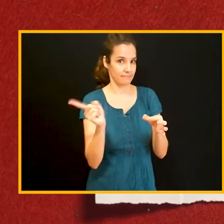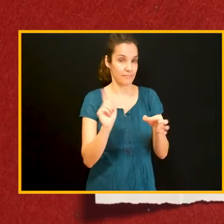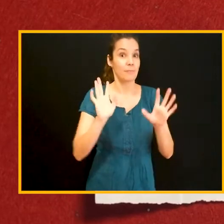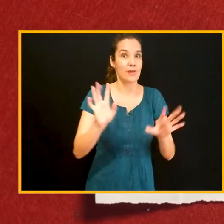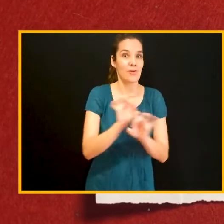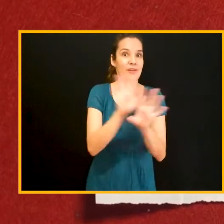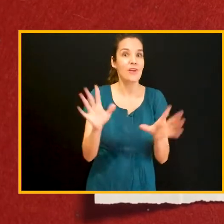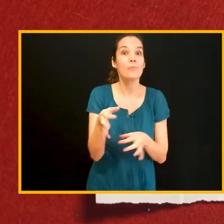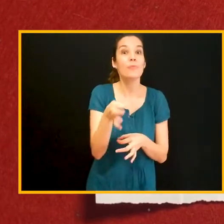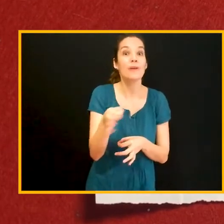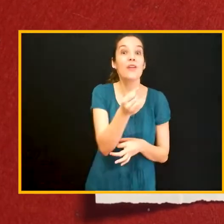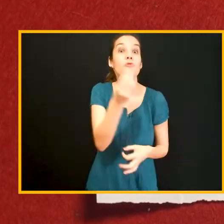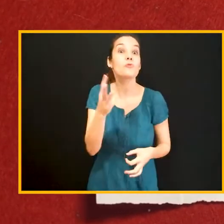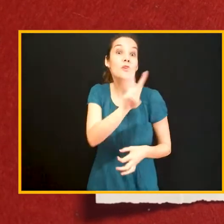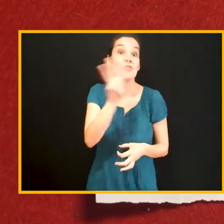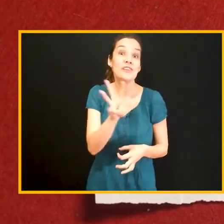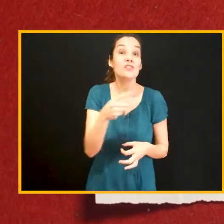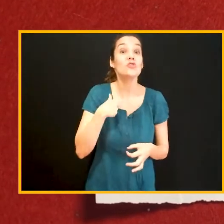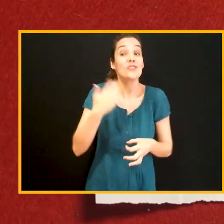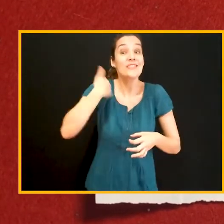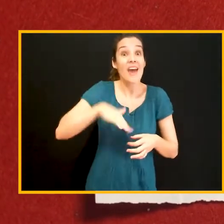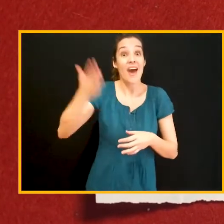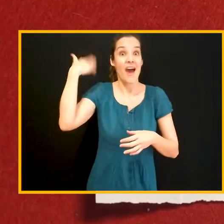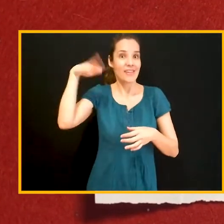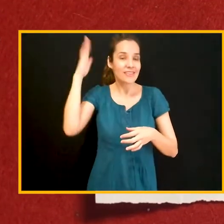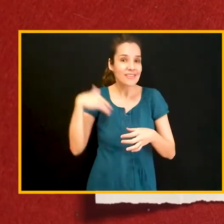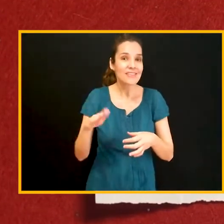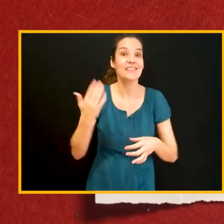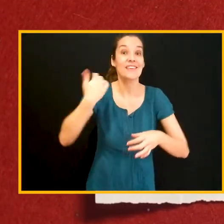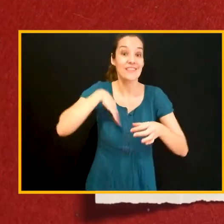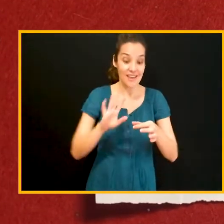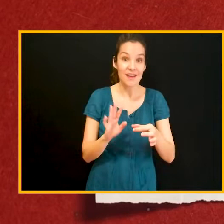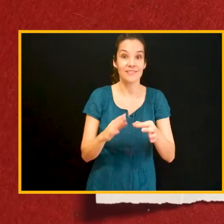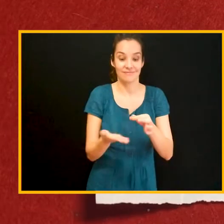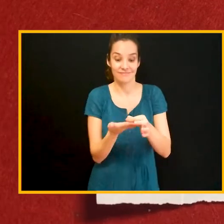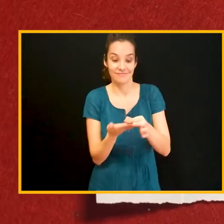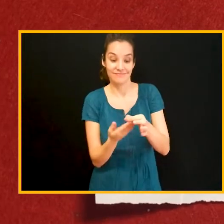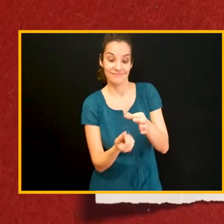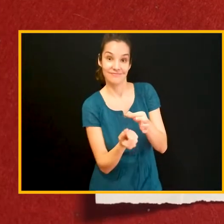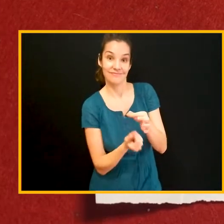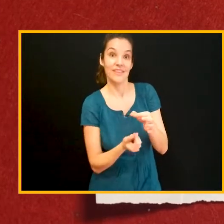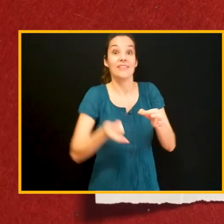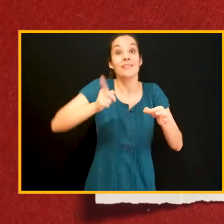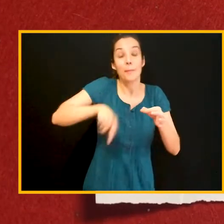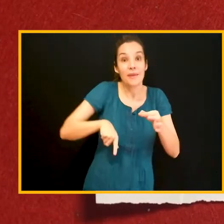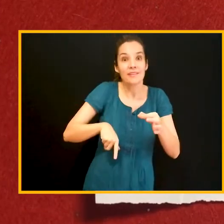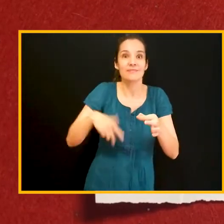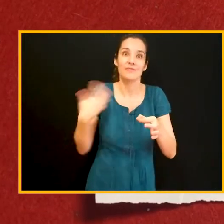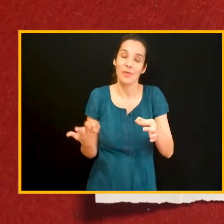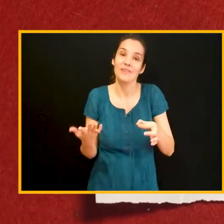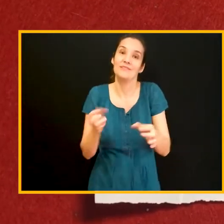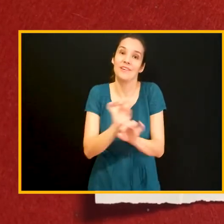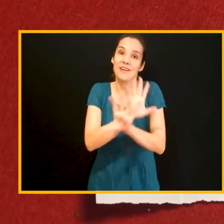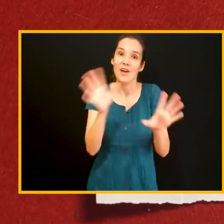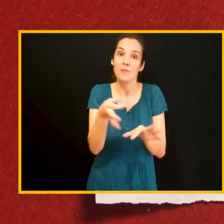otro número 3. Es decir, las otras monedas solo están pintadas en una cara, pero la moneda número 3 está pintada en las dos